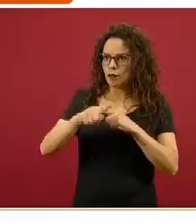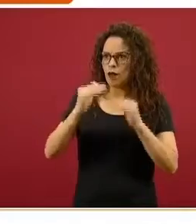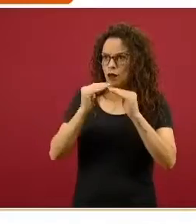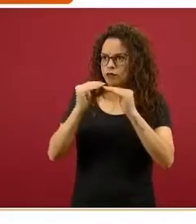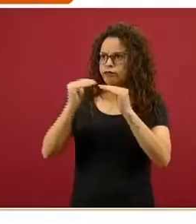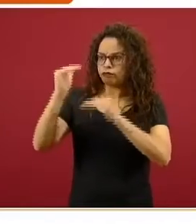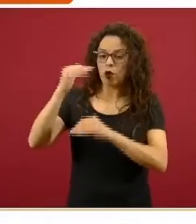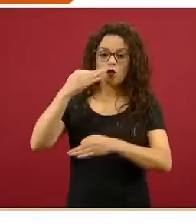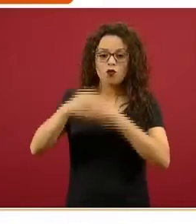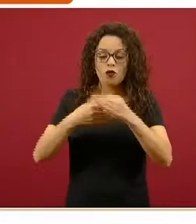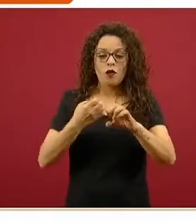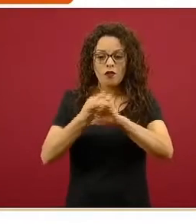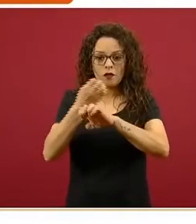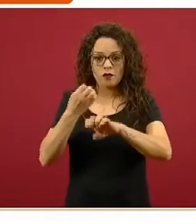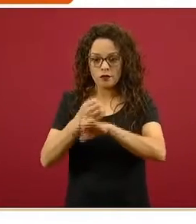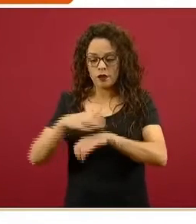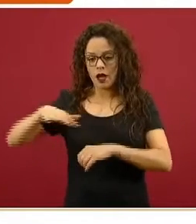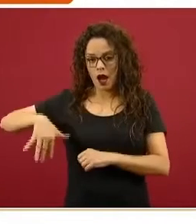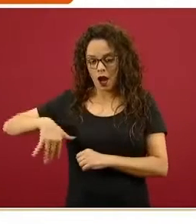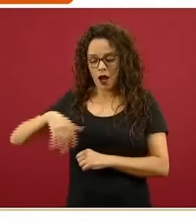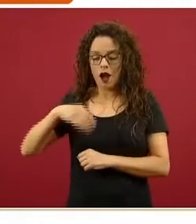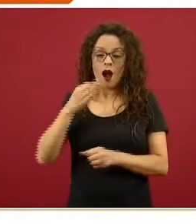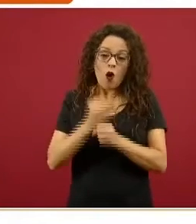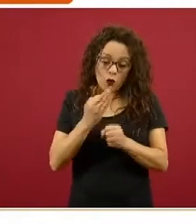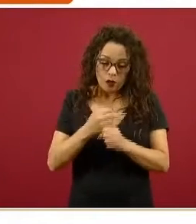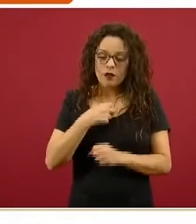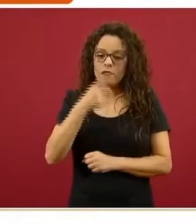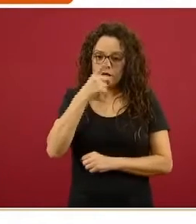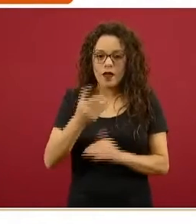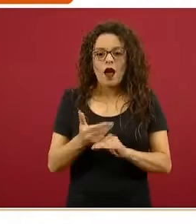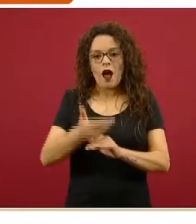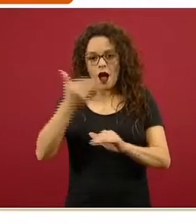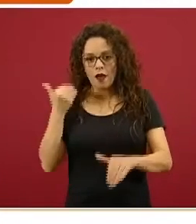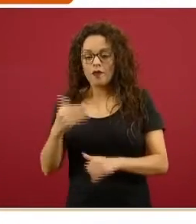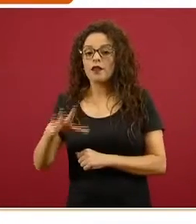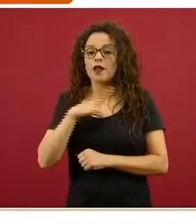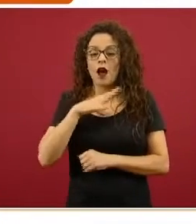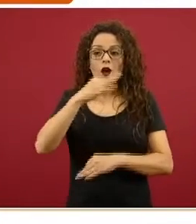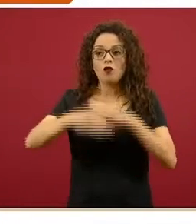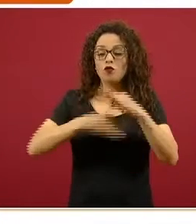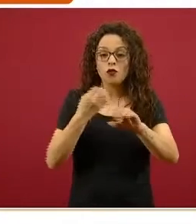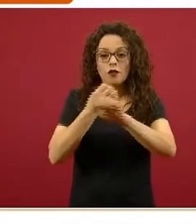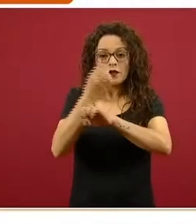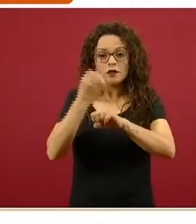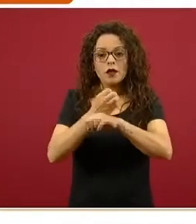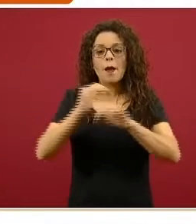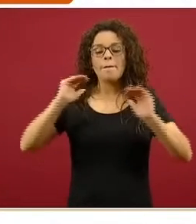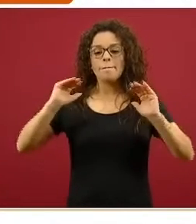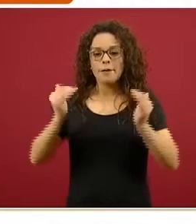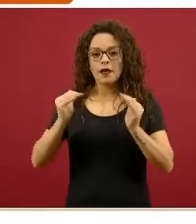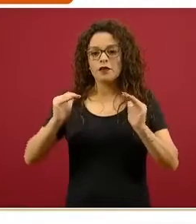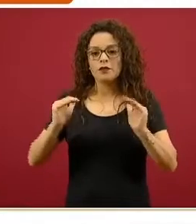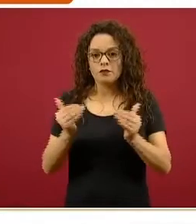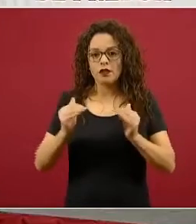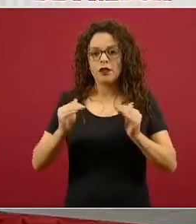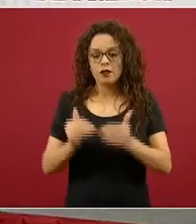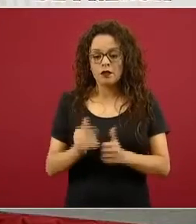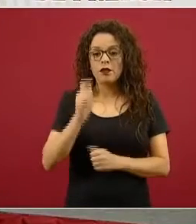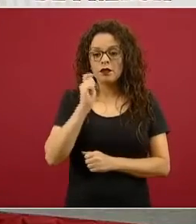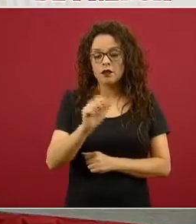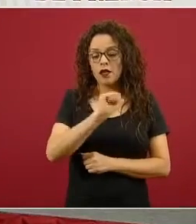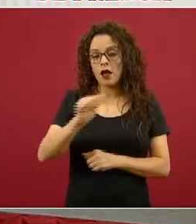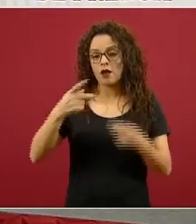las entidades, y lo adelanto de una vez, todas las entidades siguen presentando una disminución en la proporción de